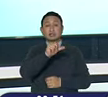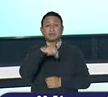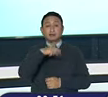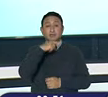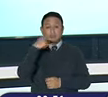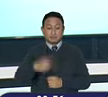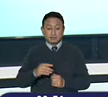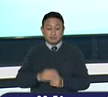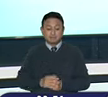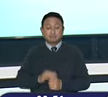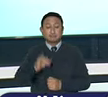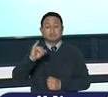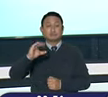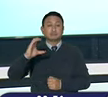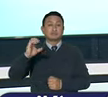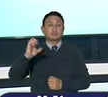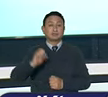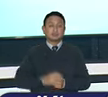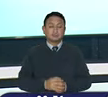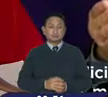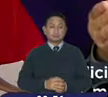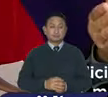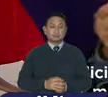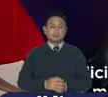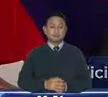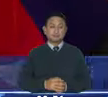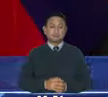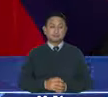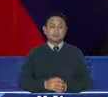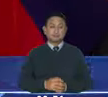de consumos especiales.